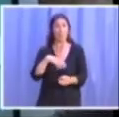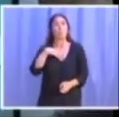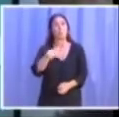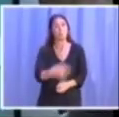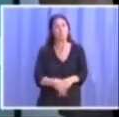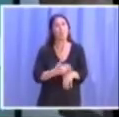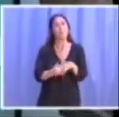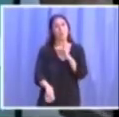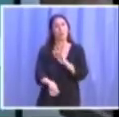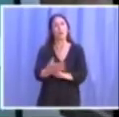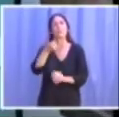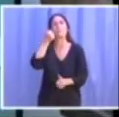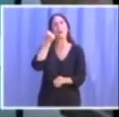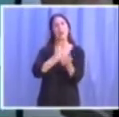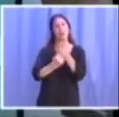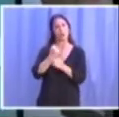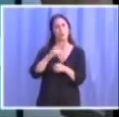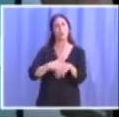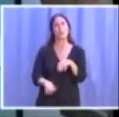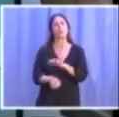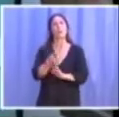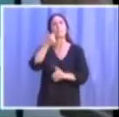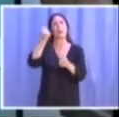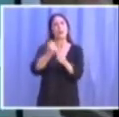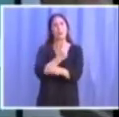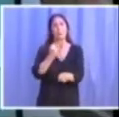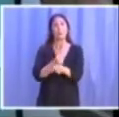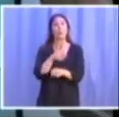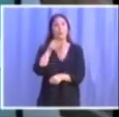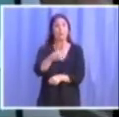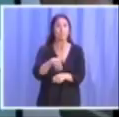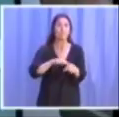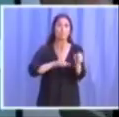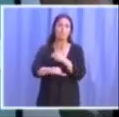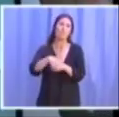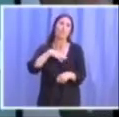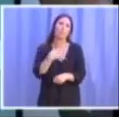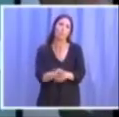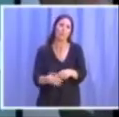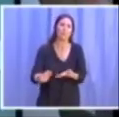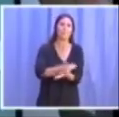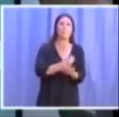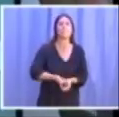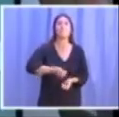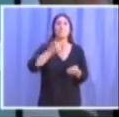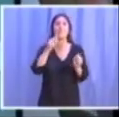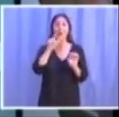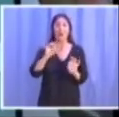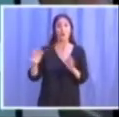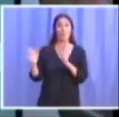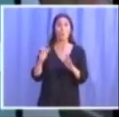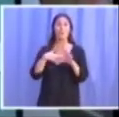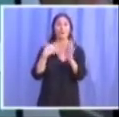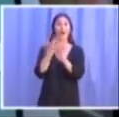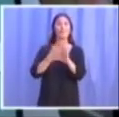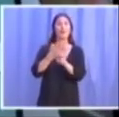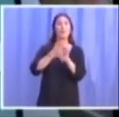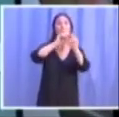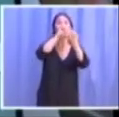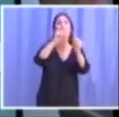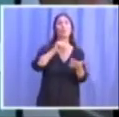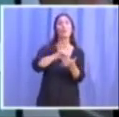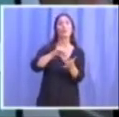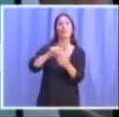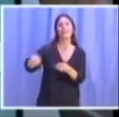final se genere más economía, se genere más empleo y por tanto entonces se produzcan también más ingresos. Pero como estábamos hablando del modelo de ciudad, voy a hablar